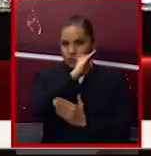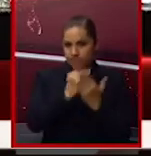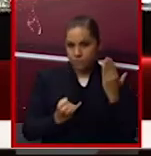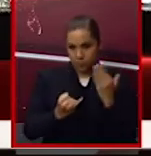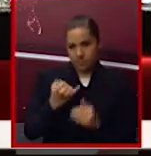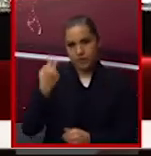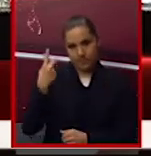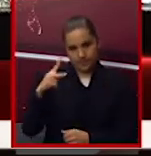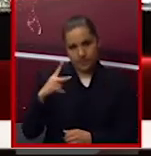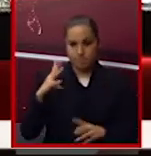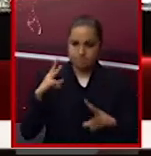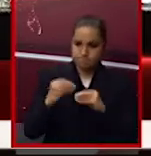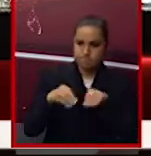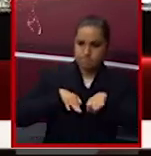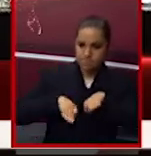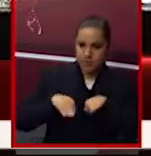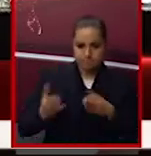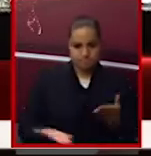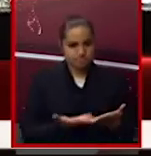gobierno.